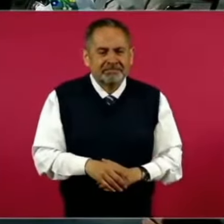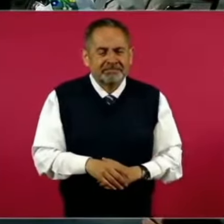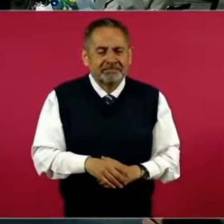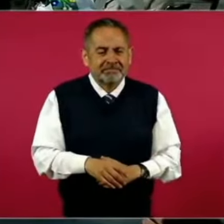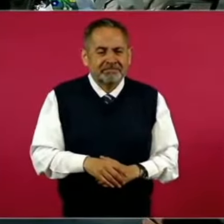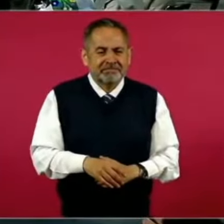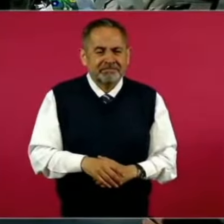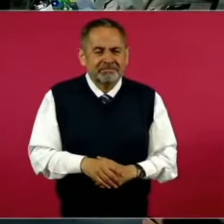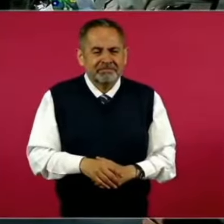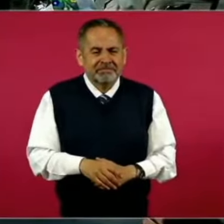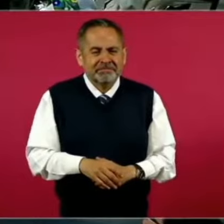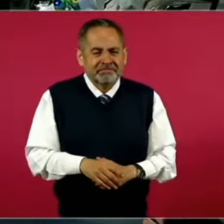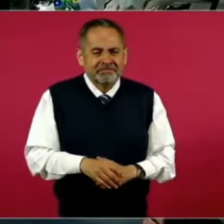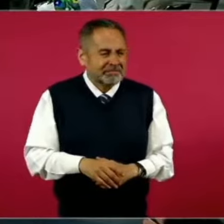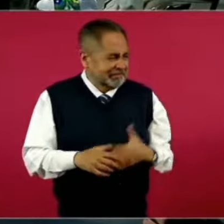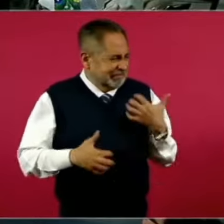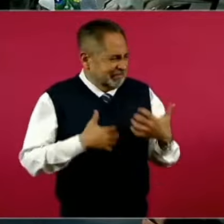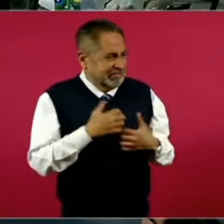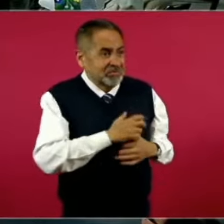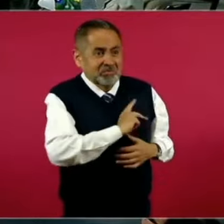no son muchos.